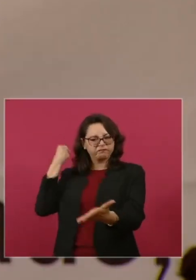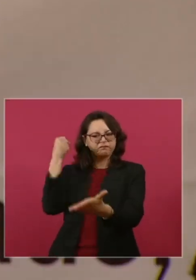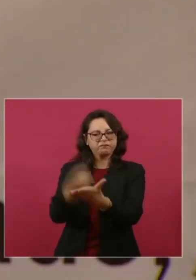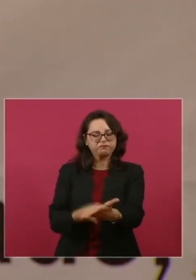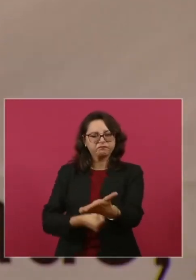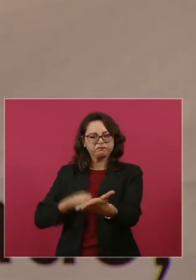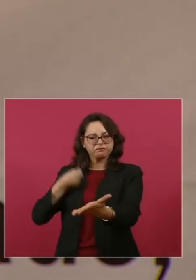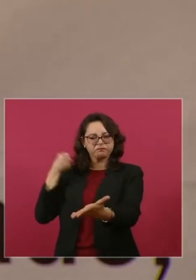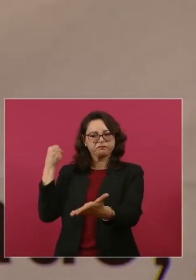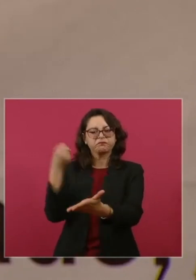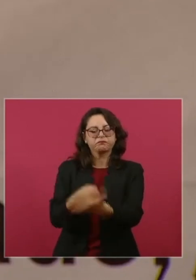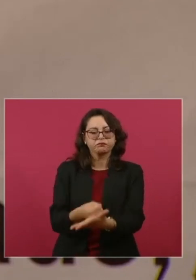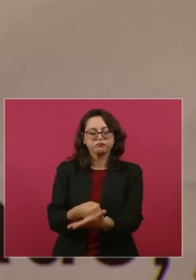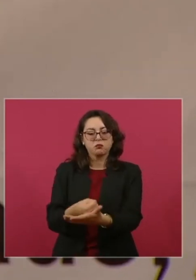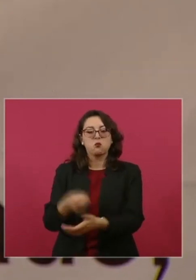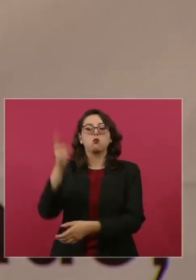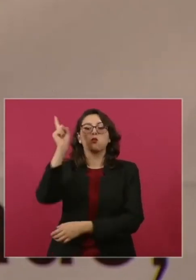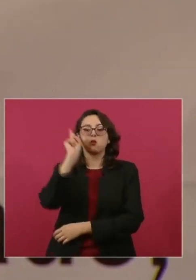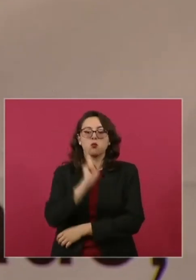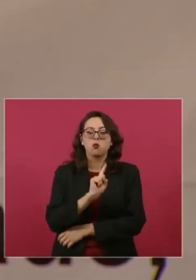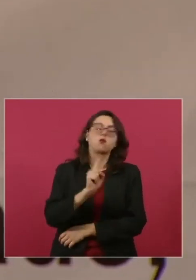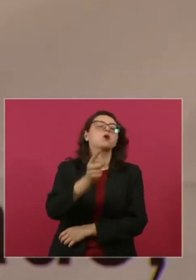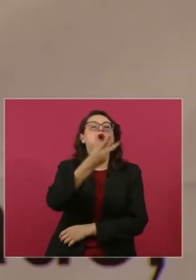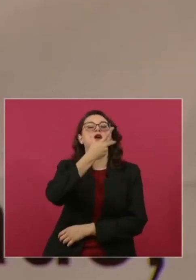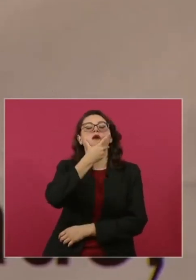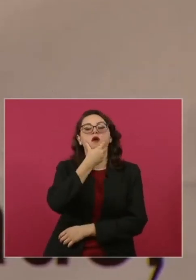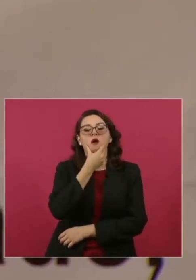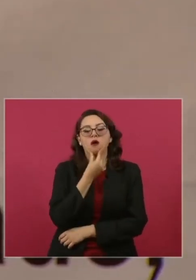together. Con mujeres y hombres